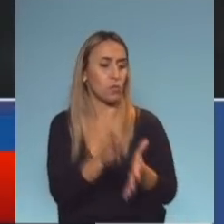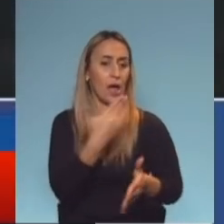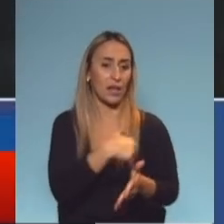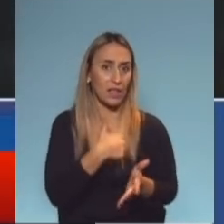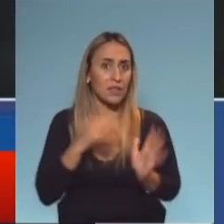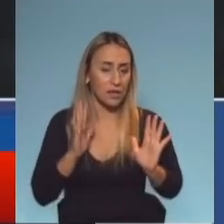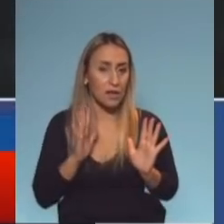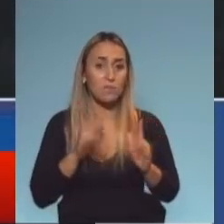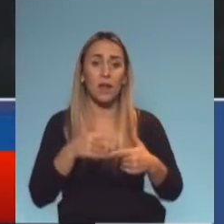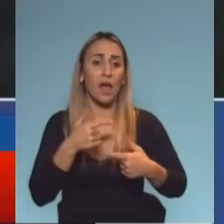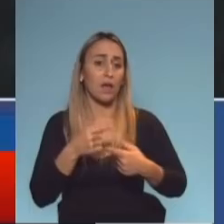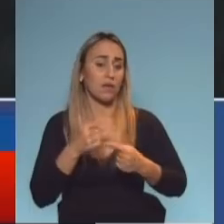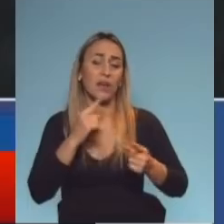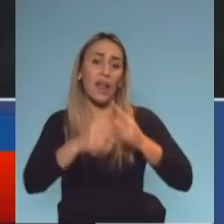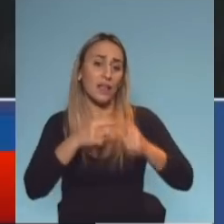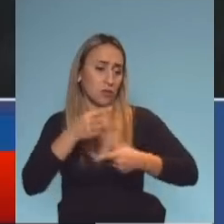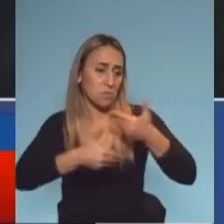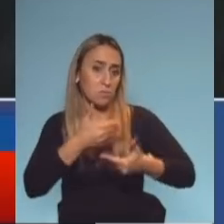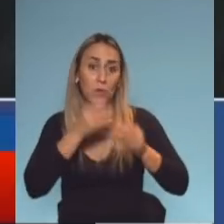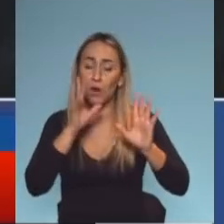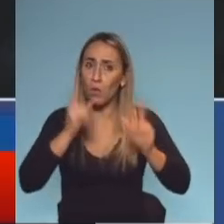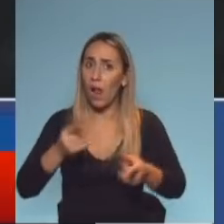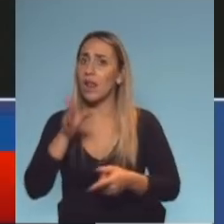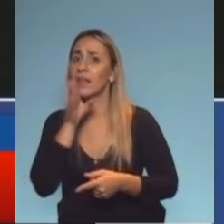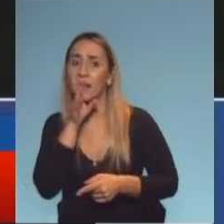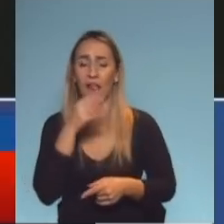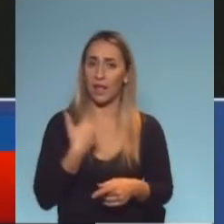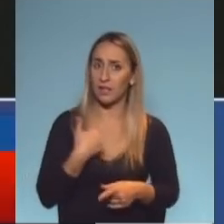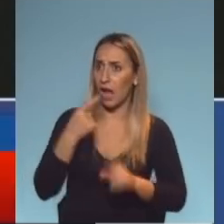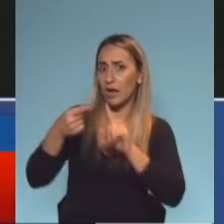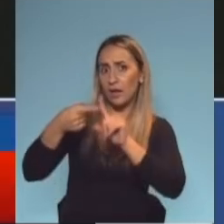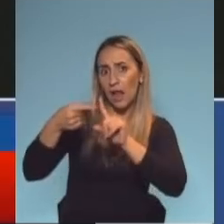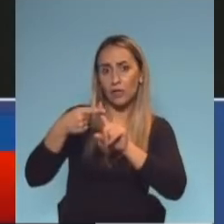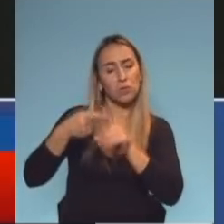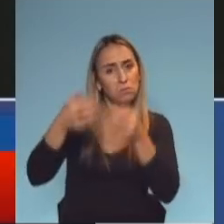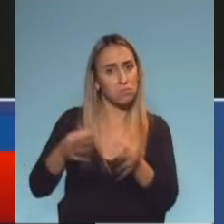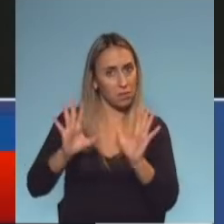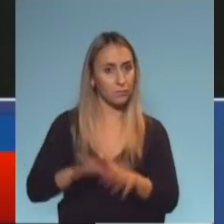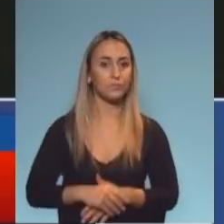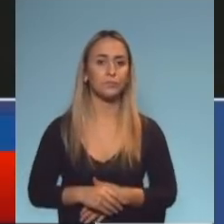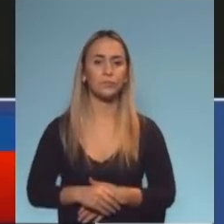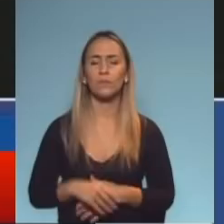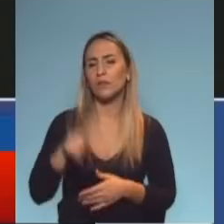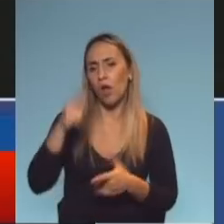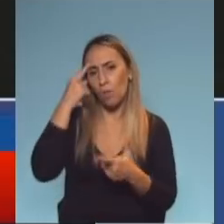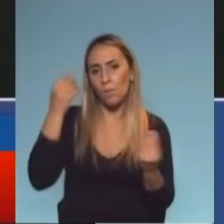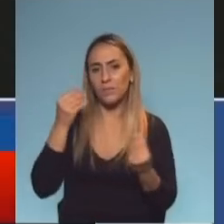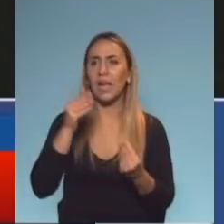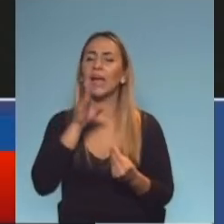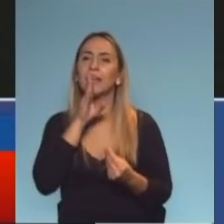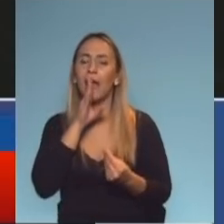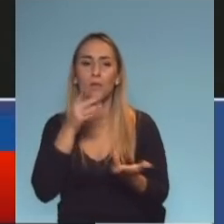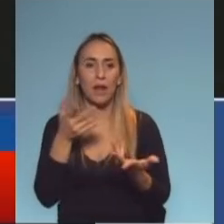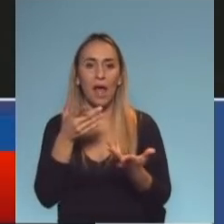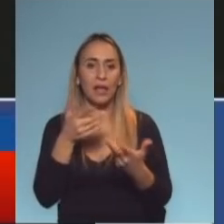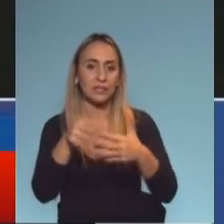las relaciones entre países, que de todas maneras están buenos. Embajadora, ¿cómo piensa Israel desescalar este conflicto, contribuir para que